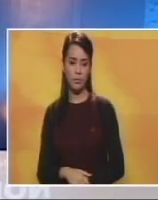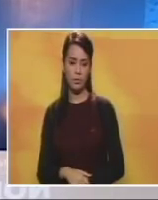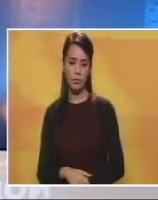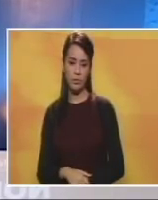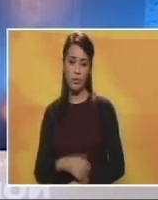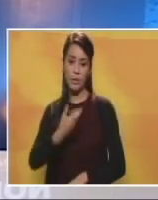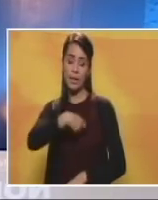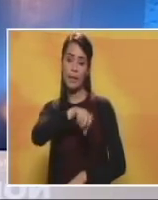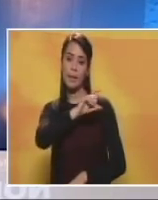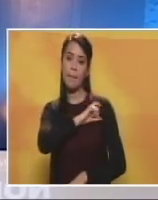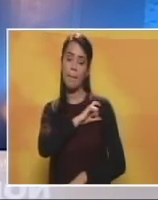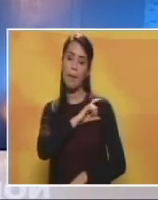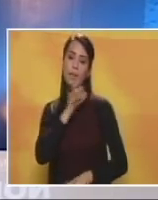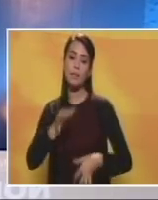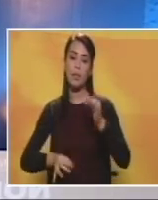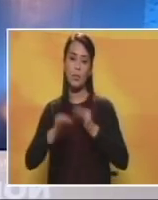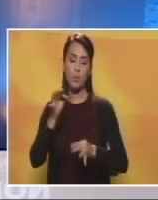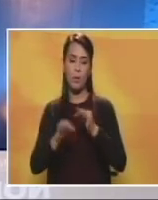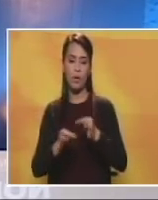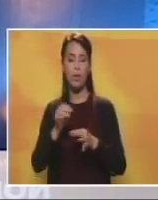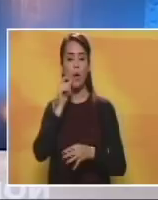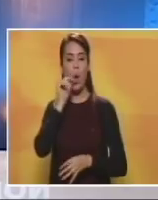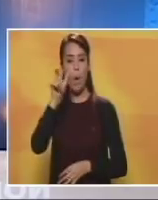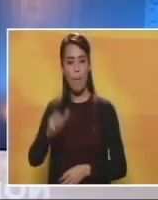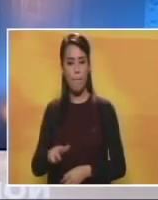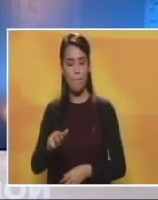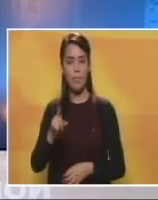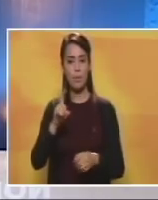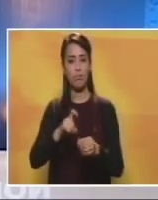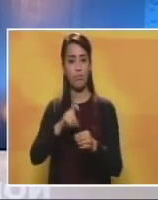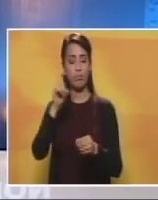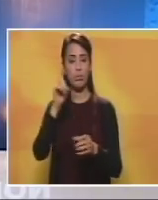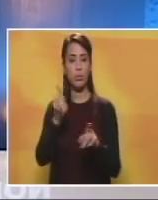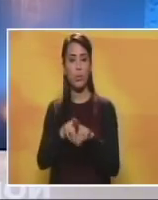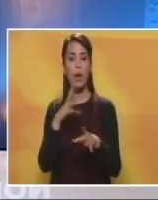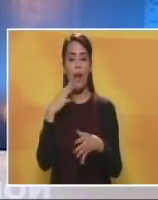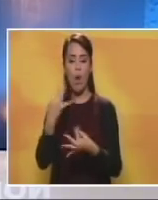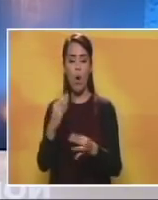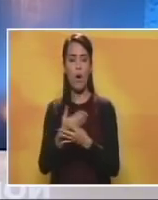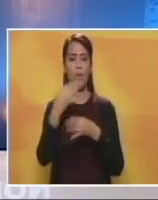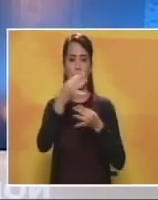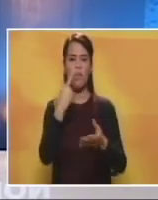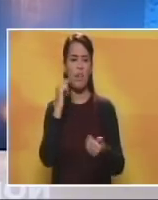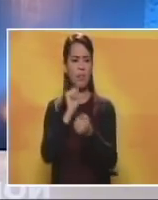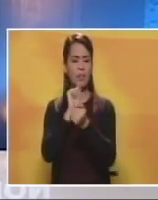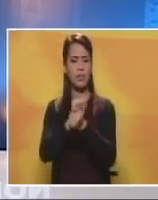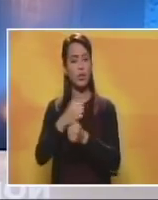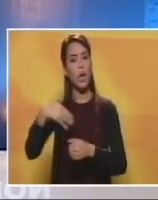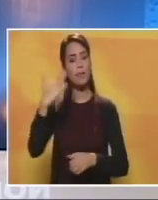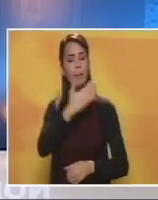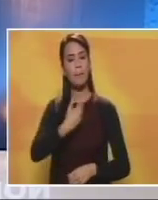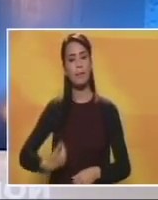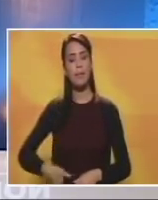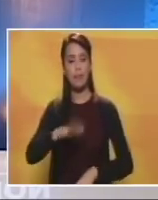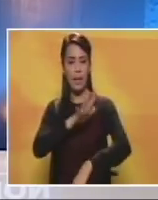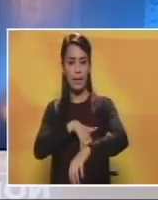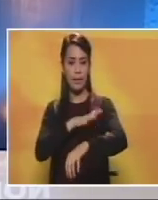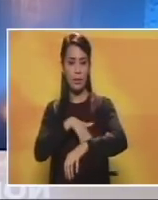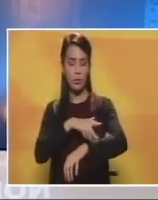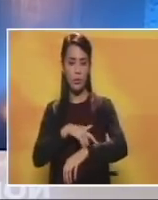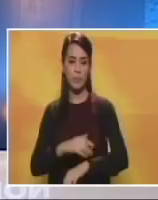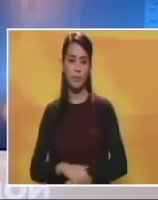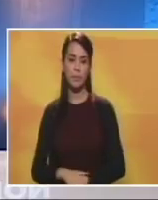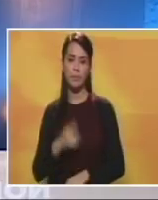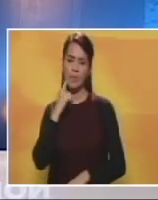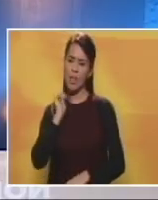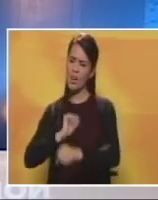En España, el juez del Tribunal Supremo, Pablo Llarena, retiró la euroorden de detención contra el expresidente de Cataluña, Carles Puigdemont,